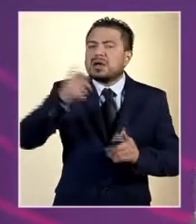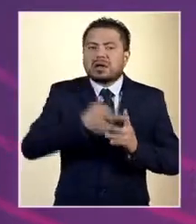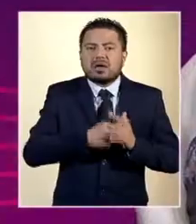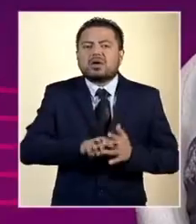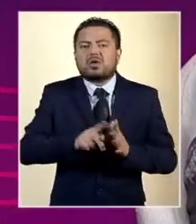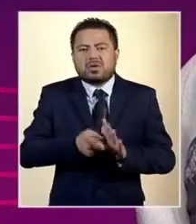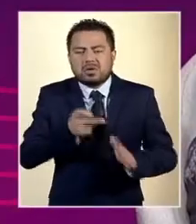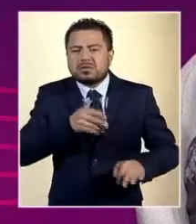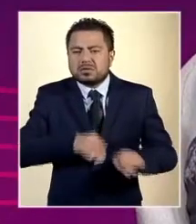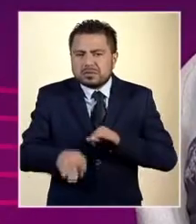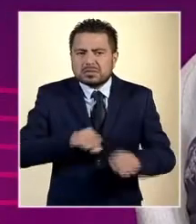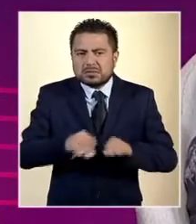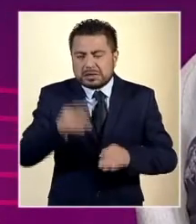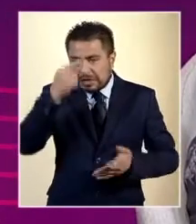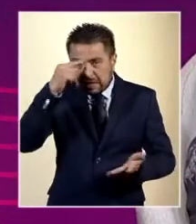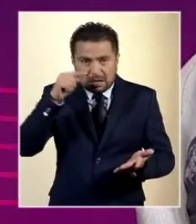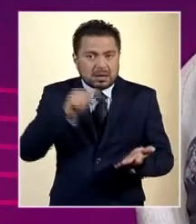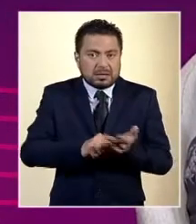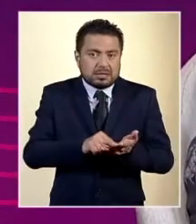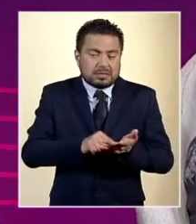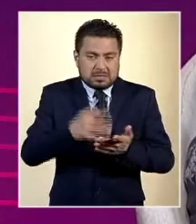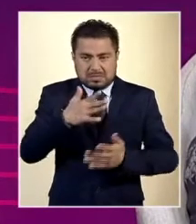empezarlo a trabajar, ¿no? Creo que